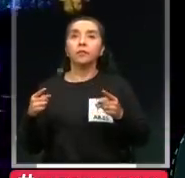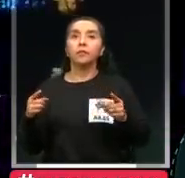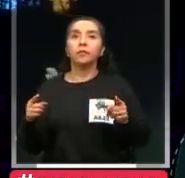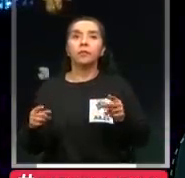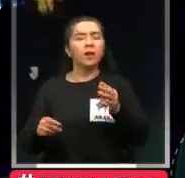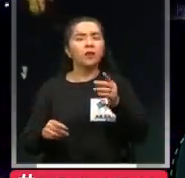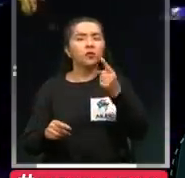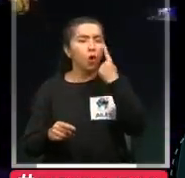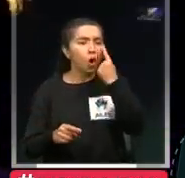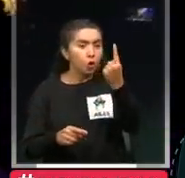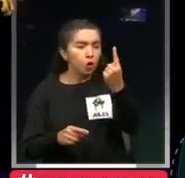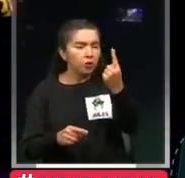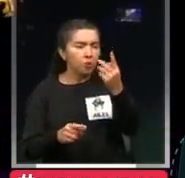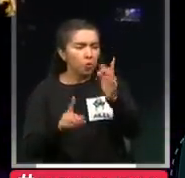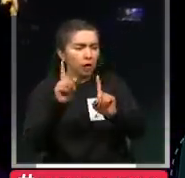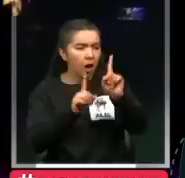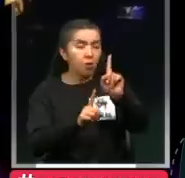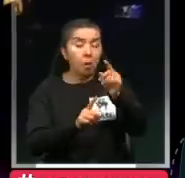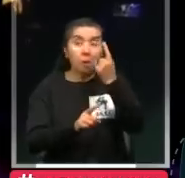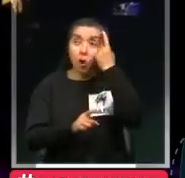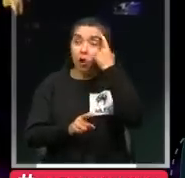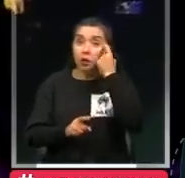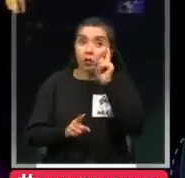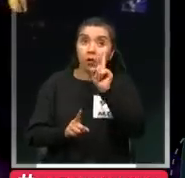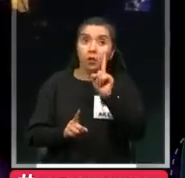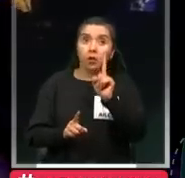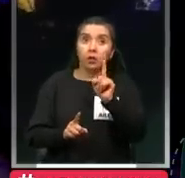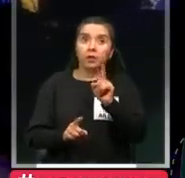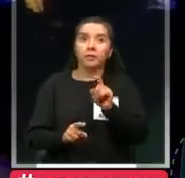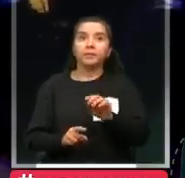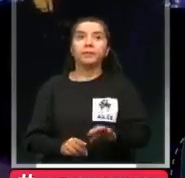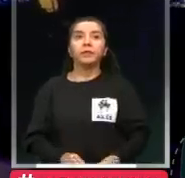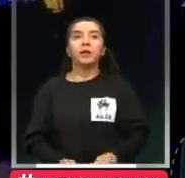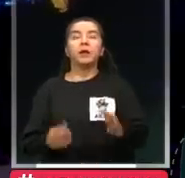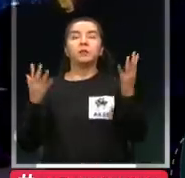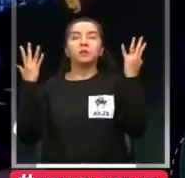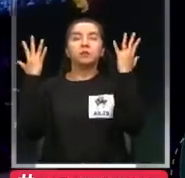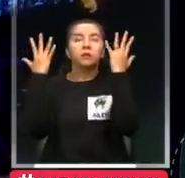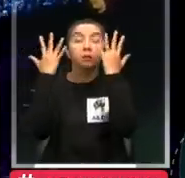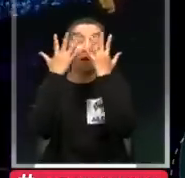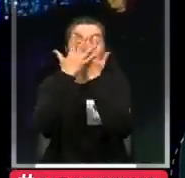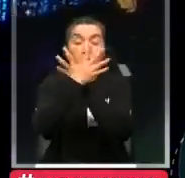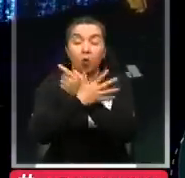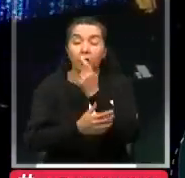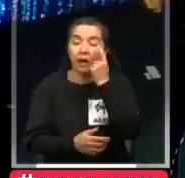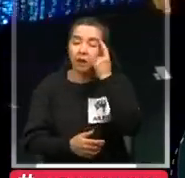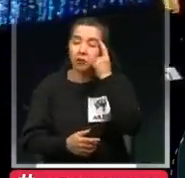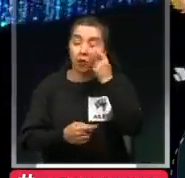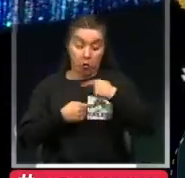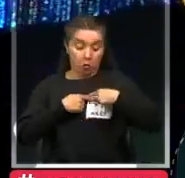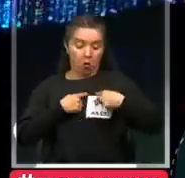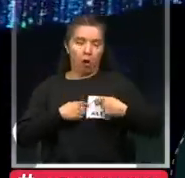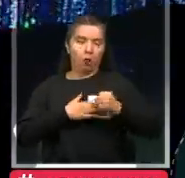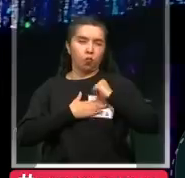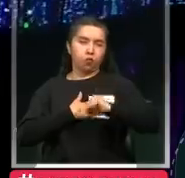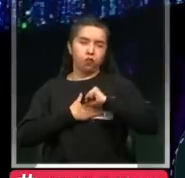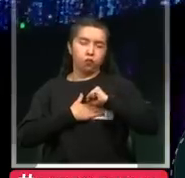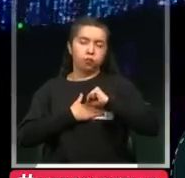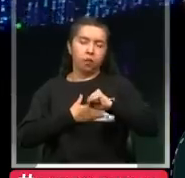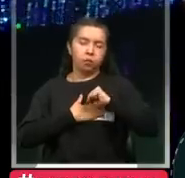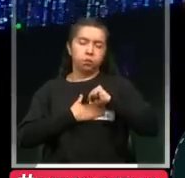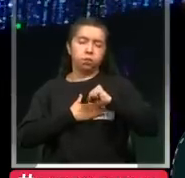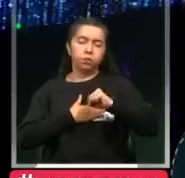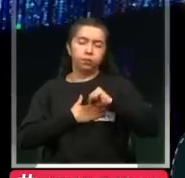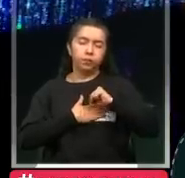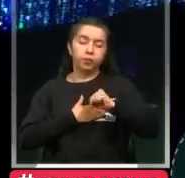¿Conocemos de tu lado? Creo que no. Se le nubla la razón, late fuerte el